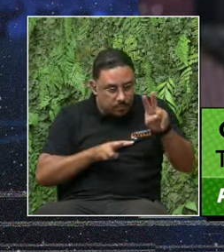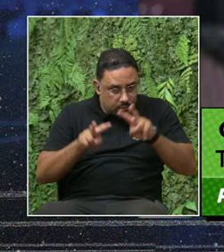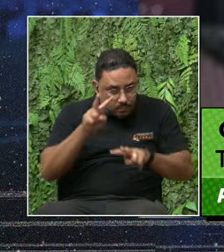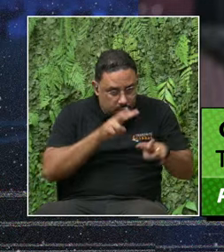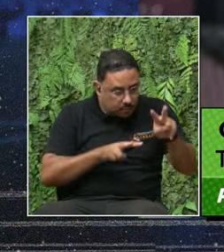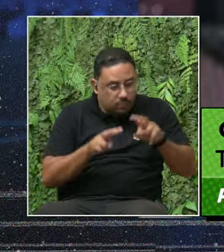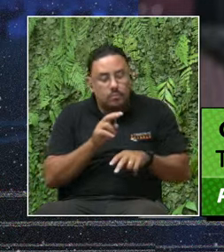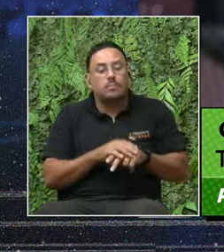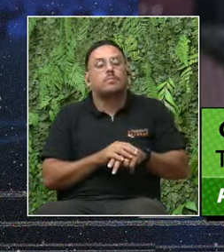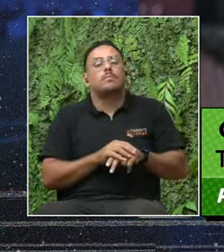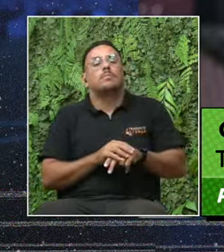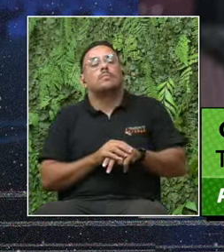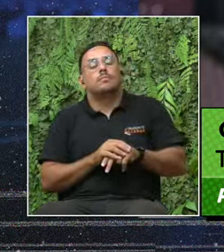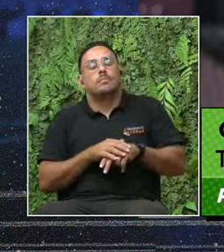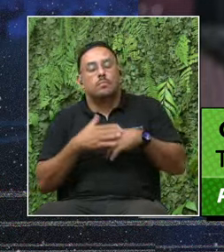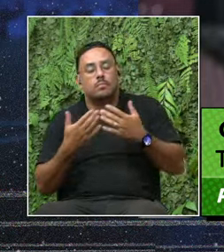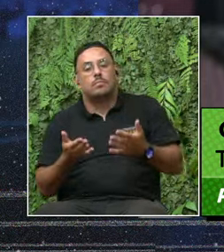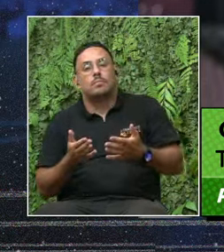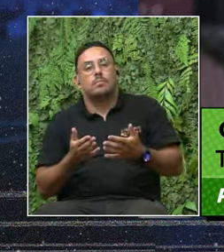analar